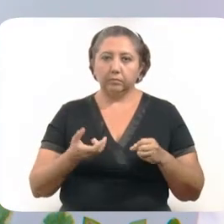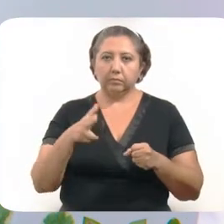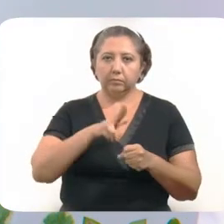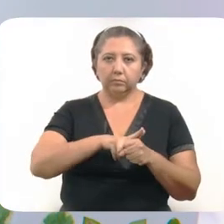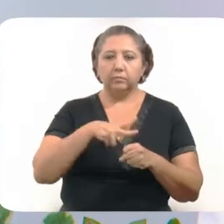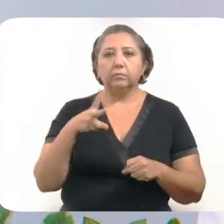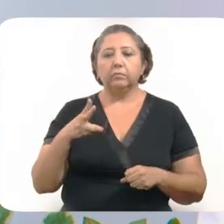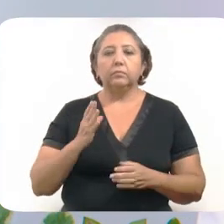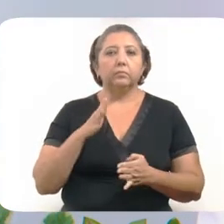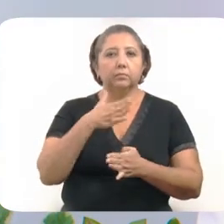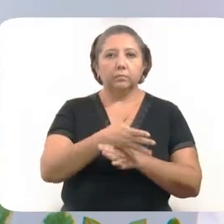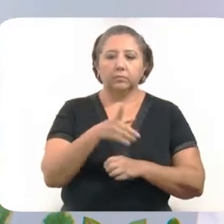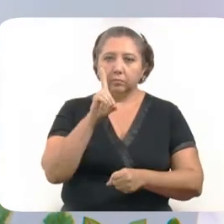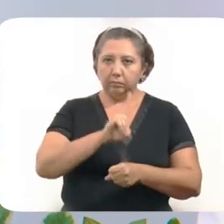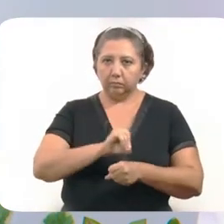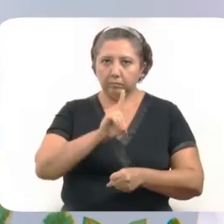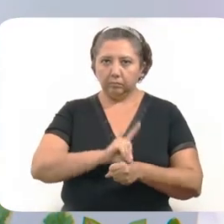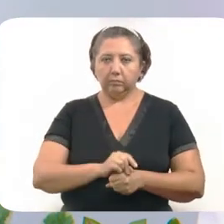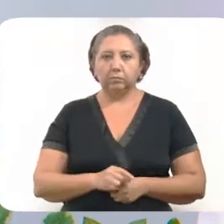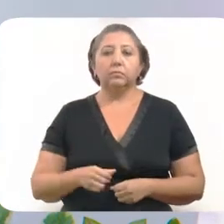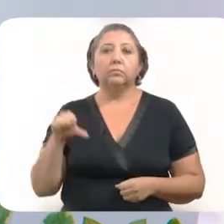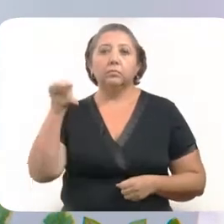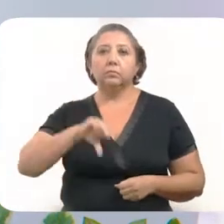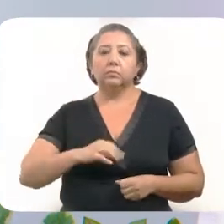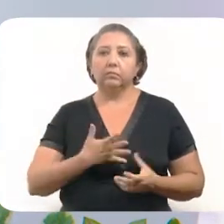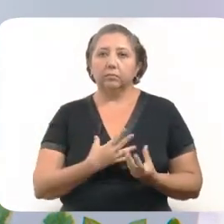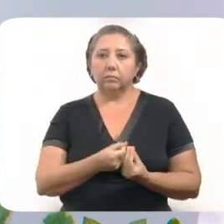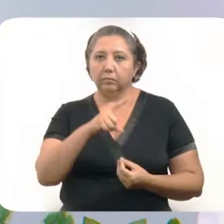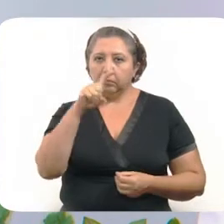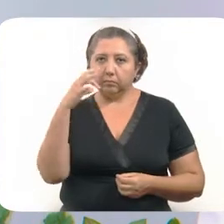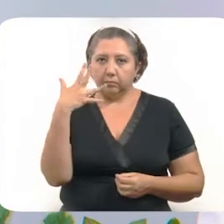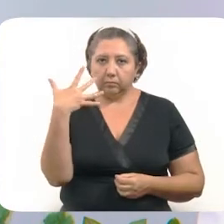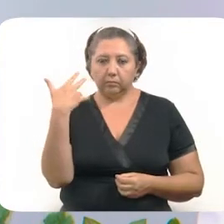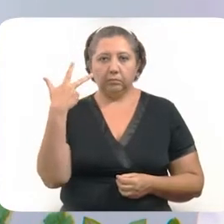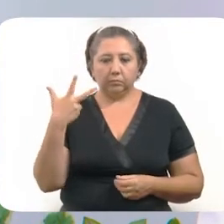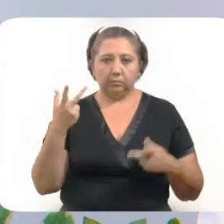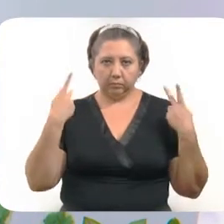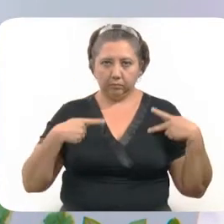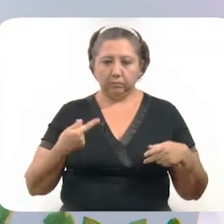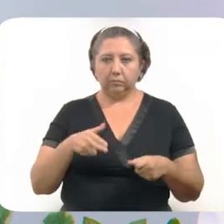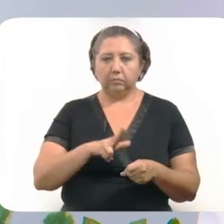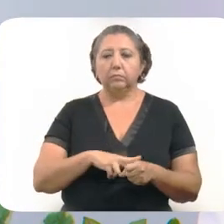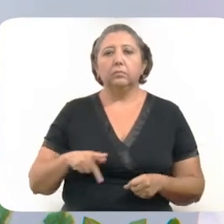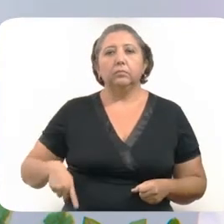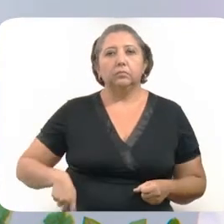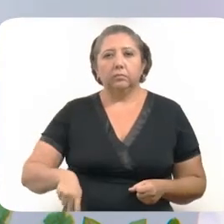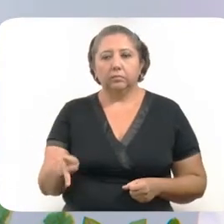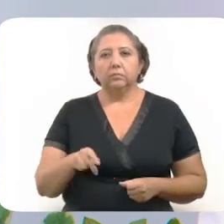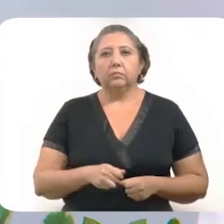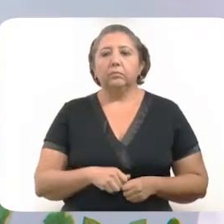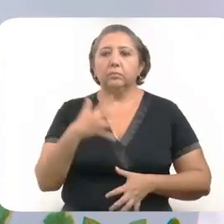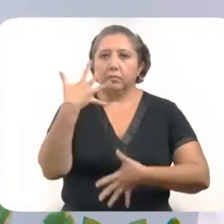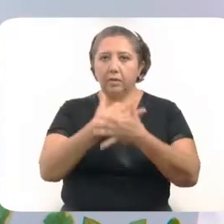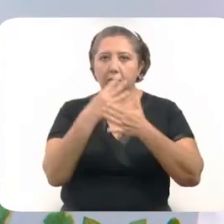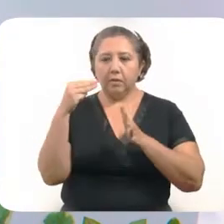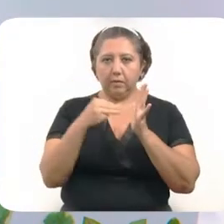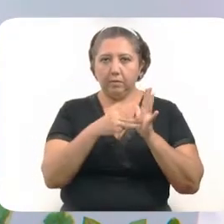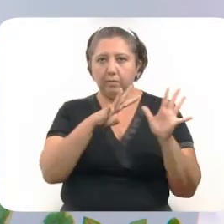hospitalaria y los ingresos diarios. El día de hoy tenemos 158 pacientes en hospitales públicos. 15